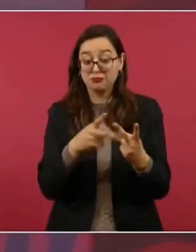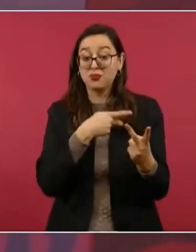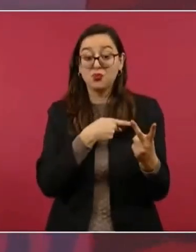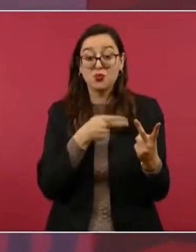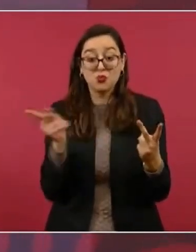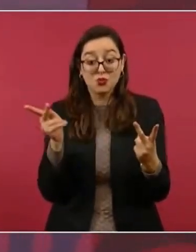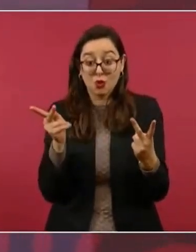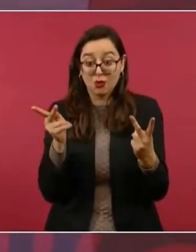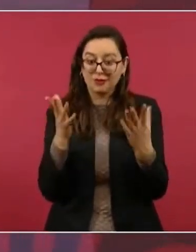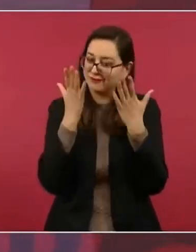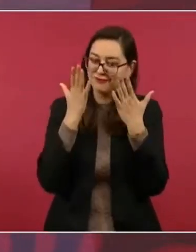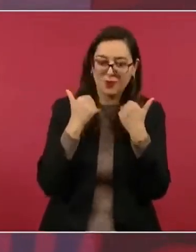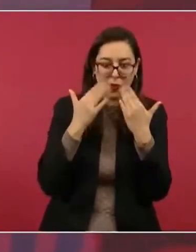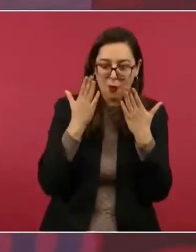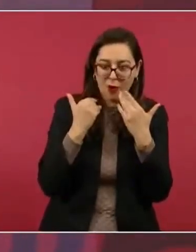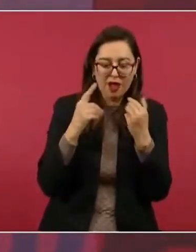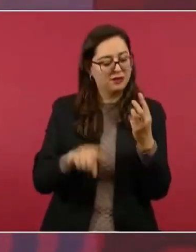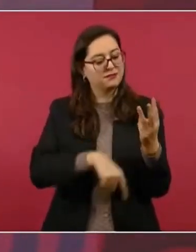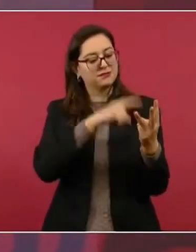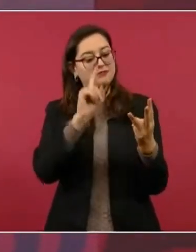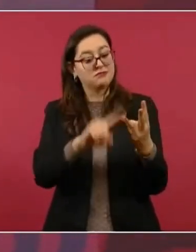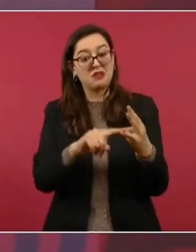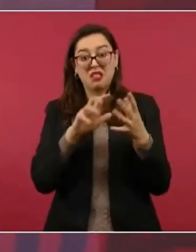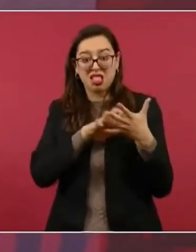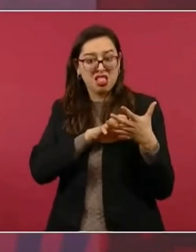y no hay violencia.